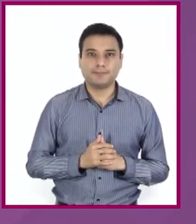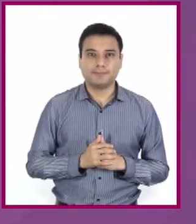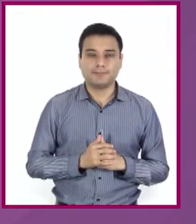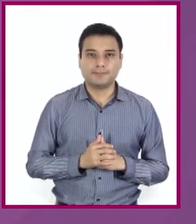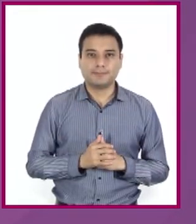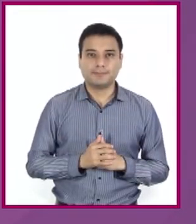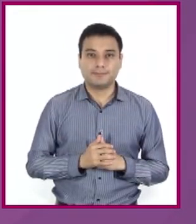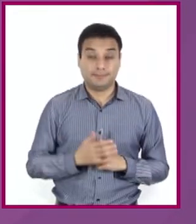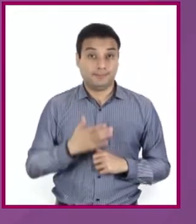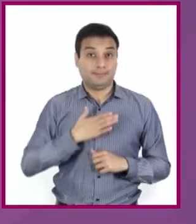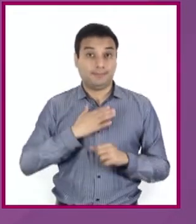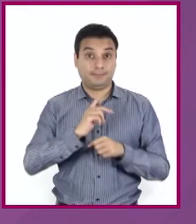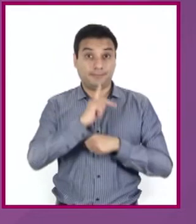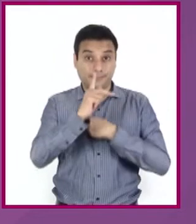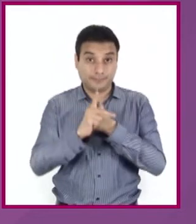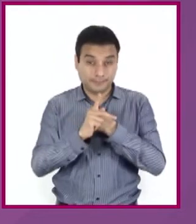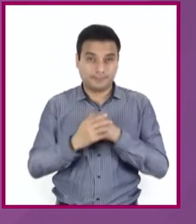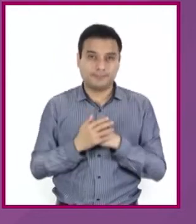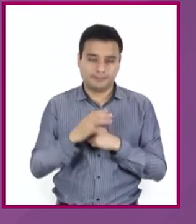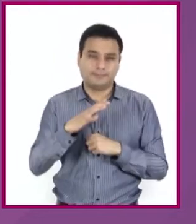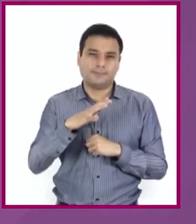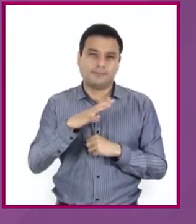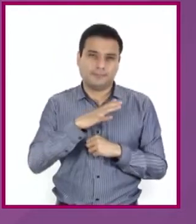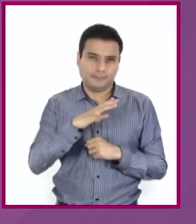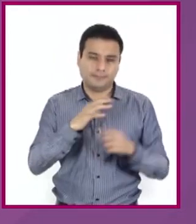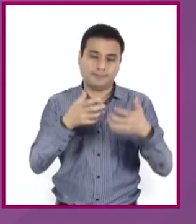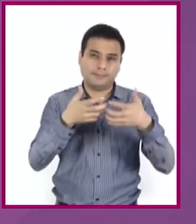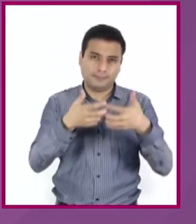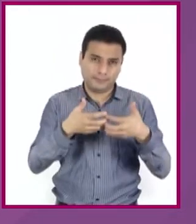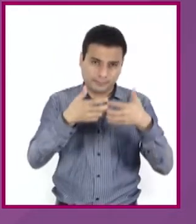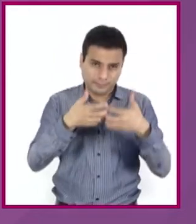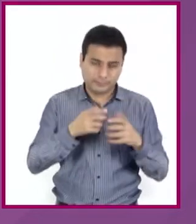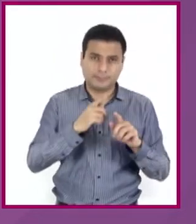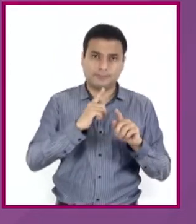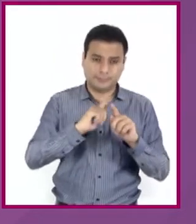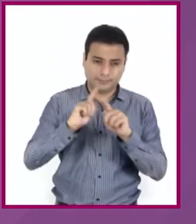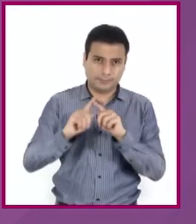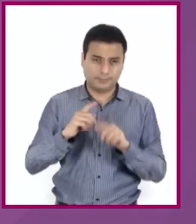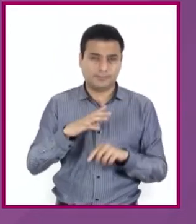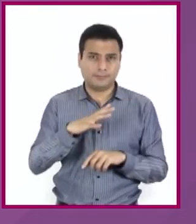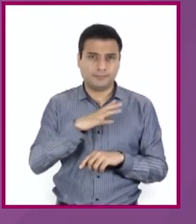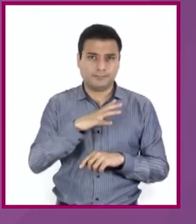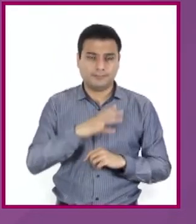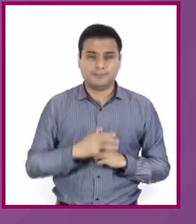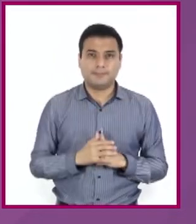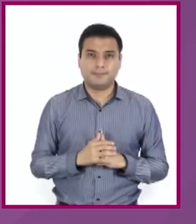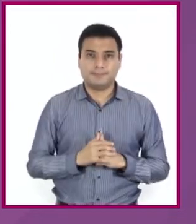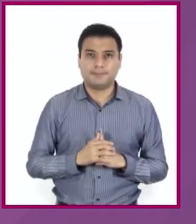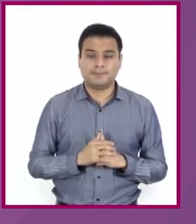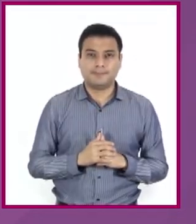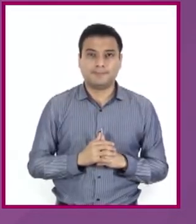En nuestro país existen otro tipo de plantas que generan electricidad.